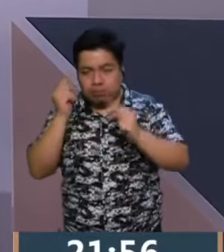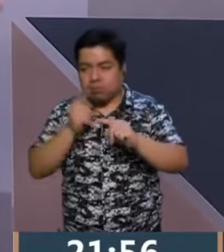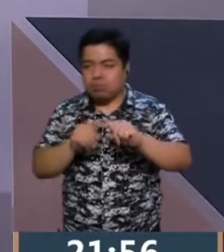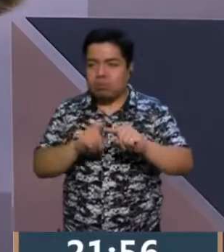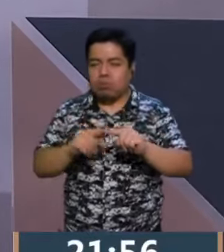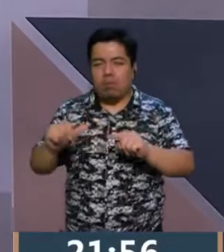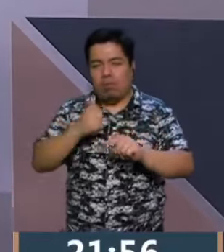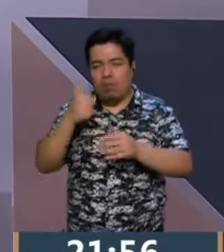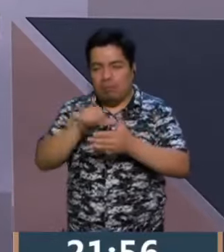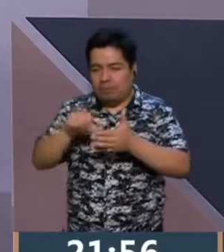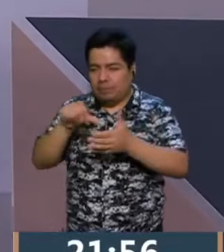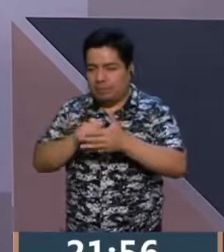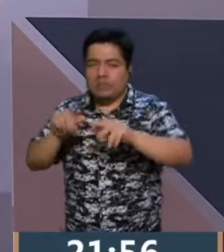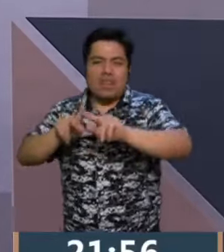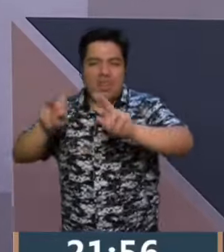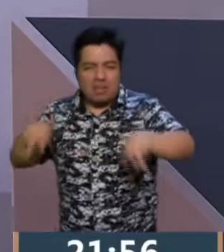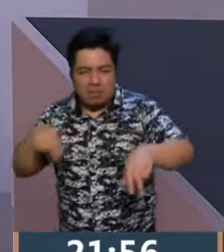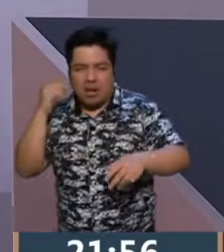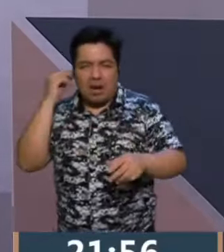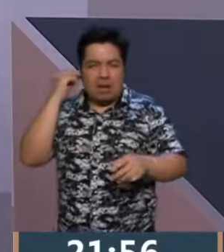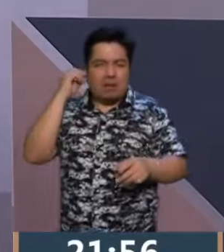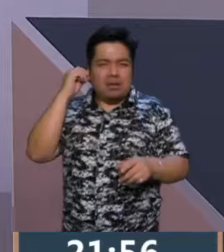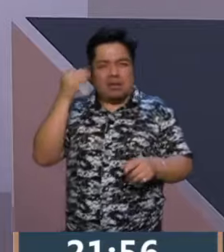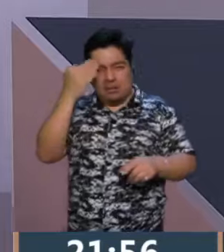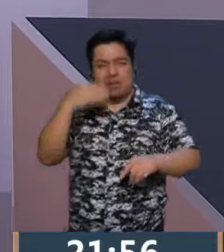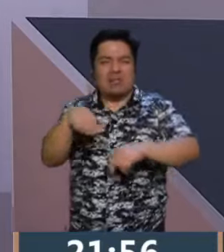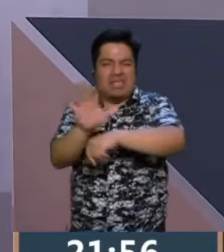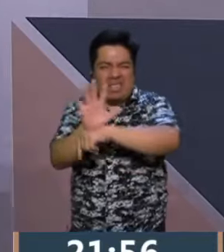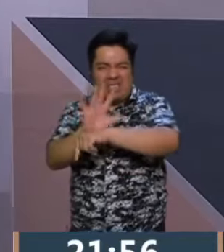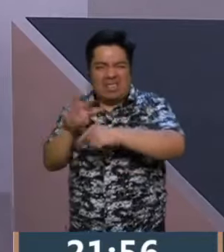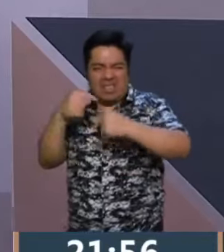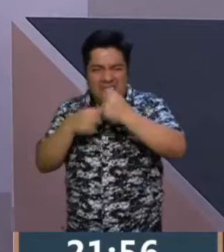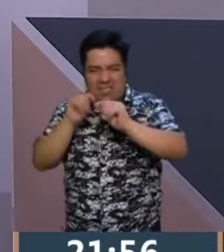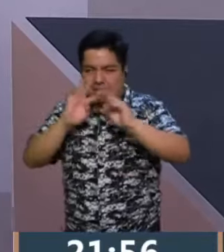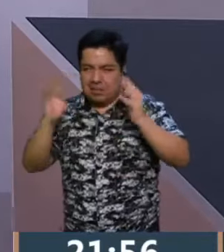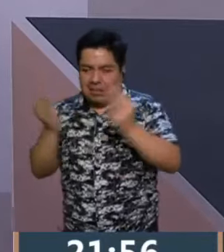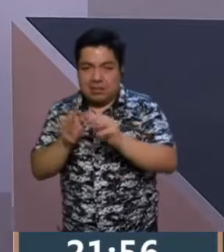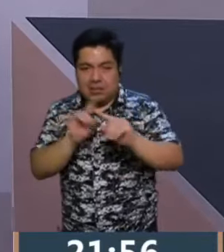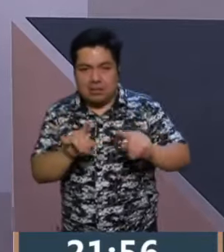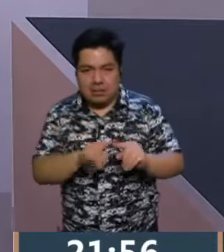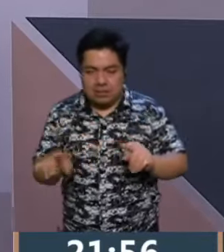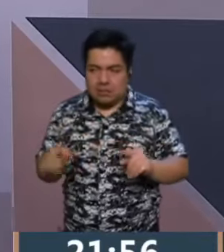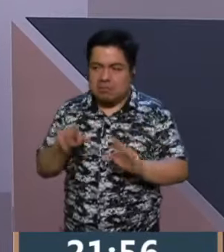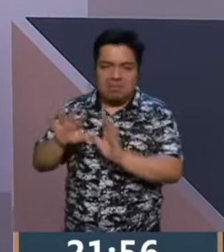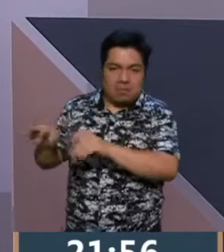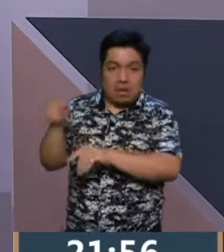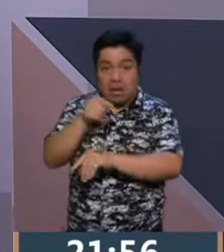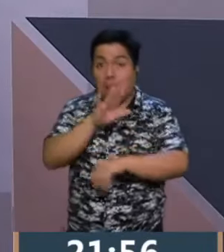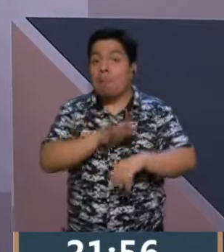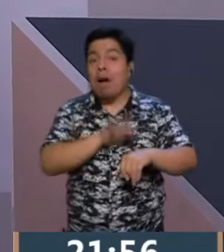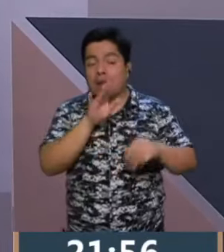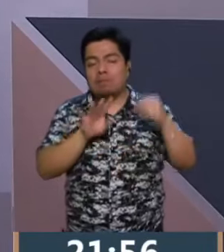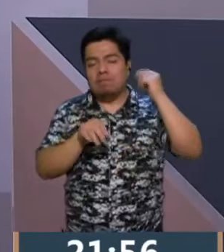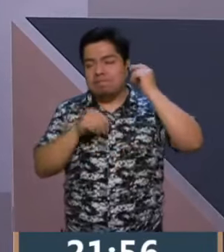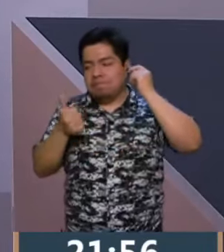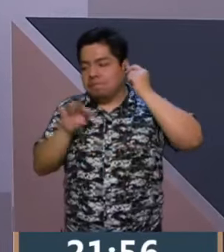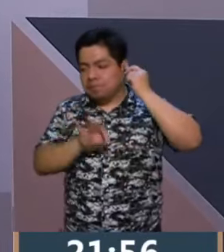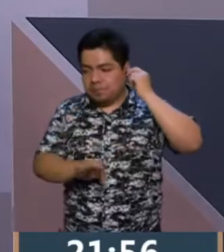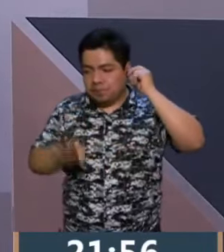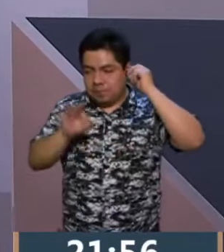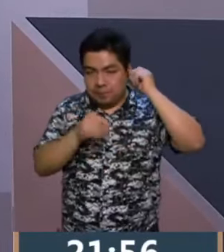que se encuentran en las plazas, uh-huh, y que tienen características diferentes. ¿Qué otro elemento interesante vale la pena